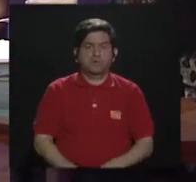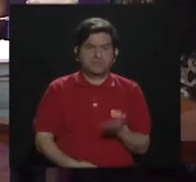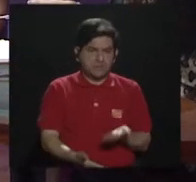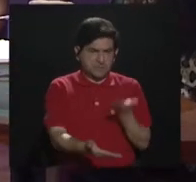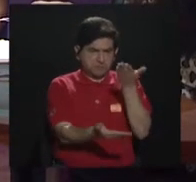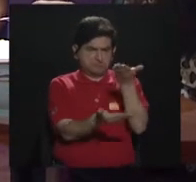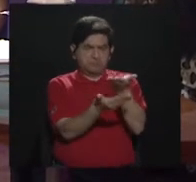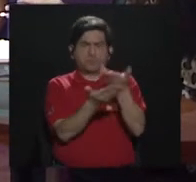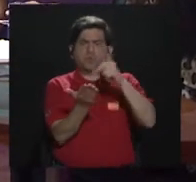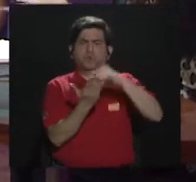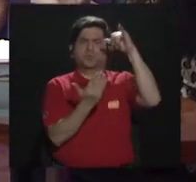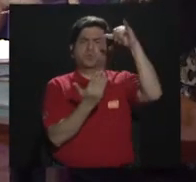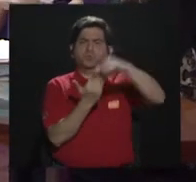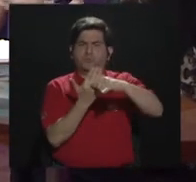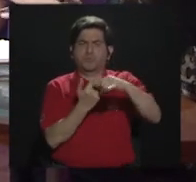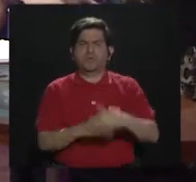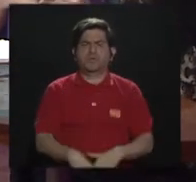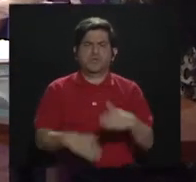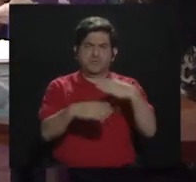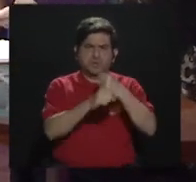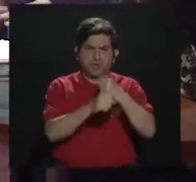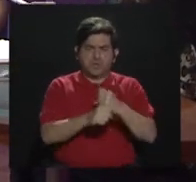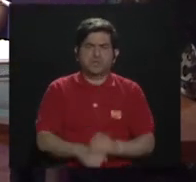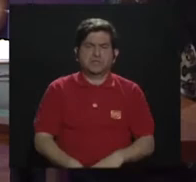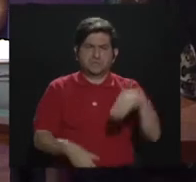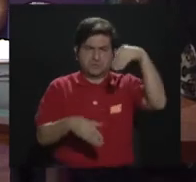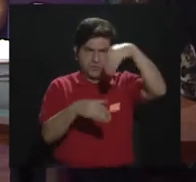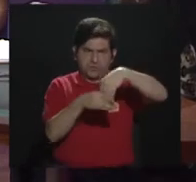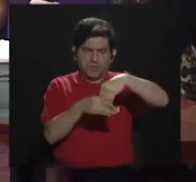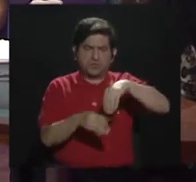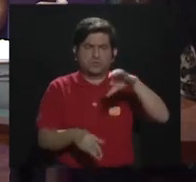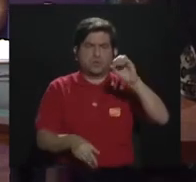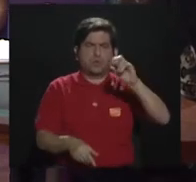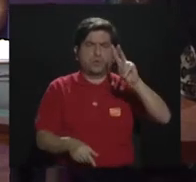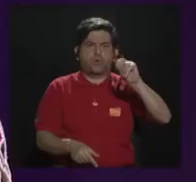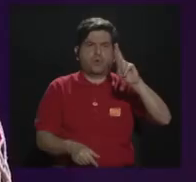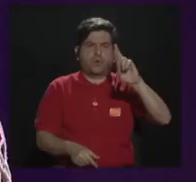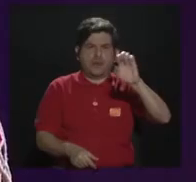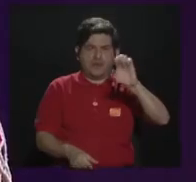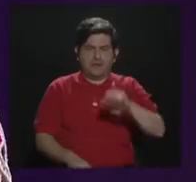este proyecto que se hizo en el marco de CONARE